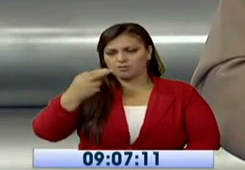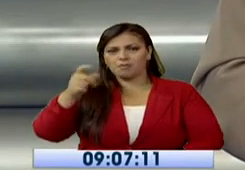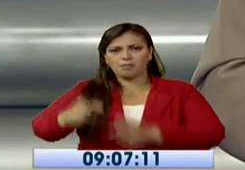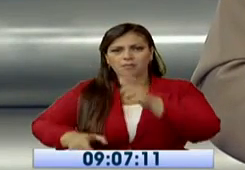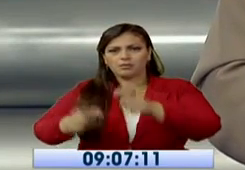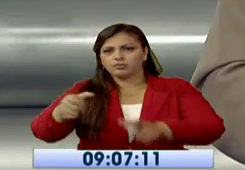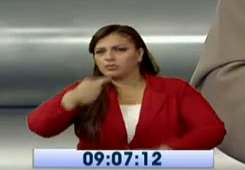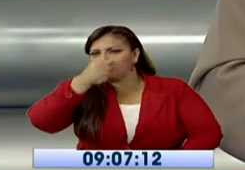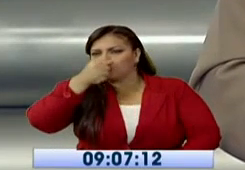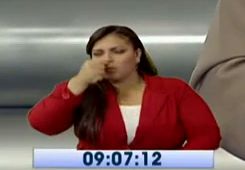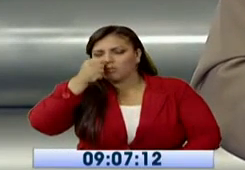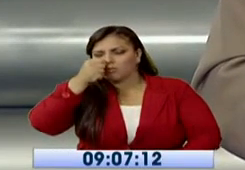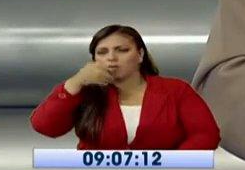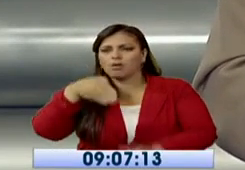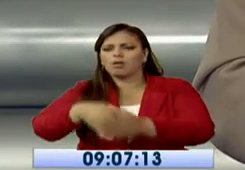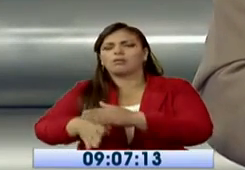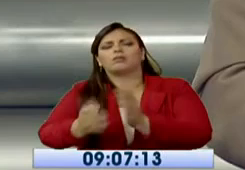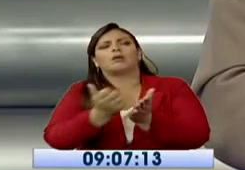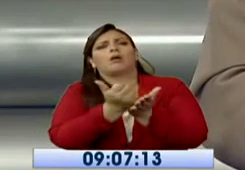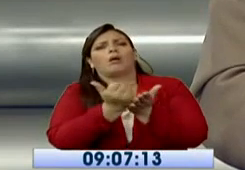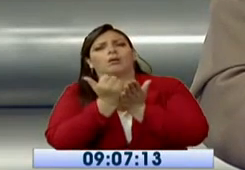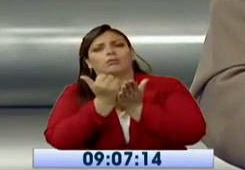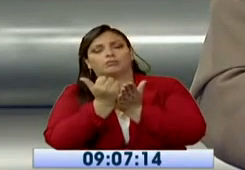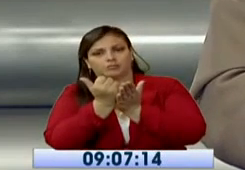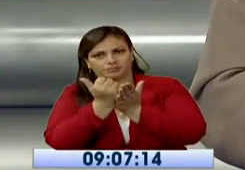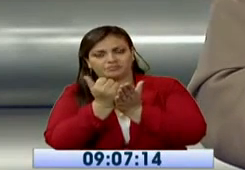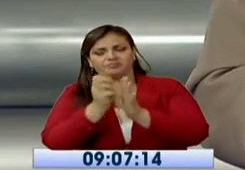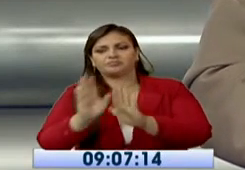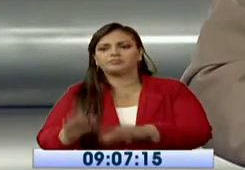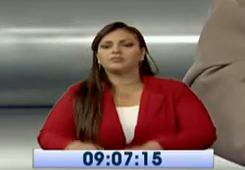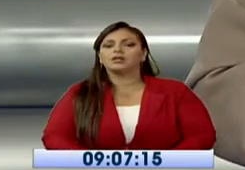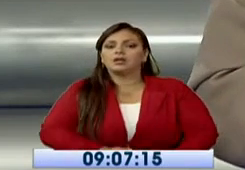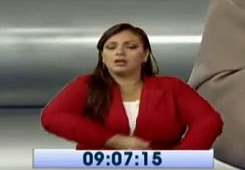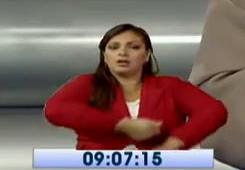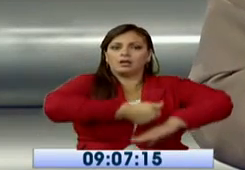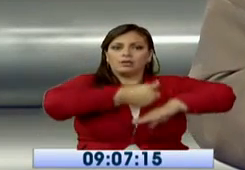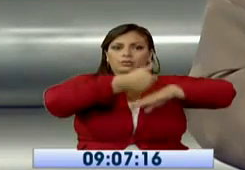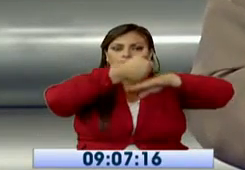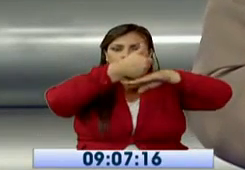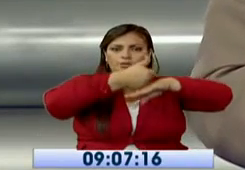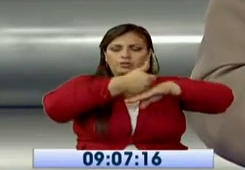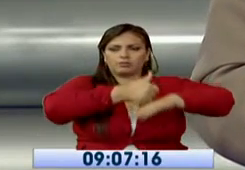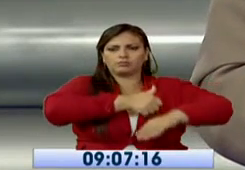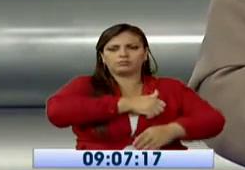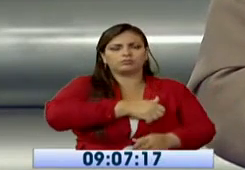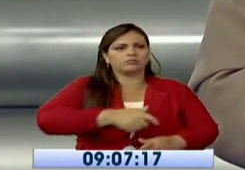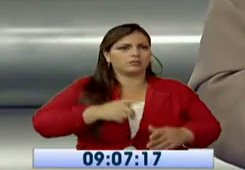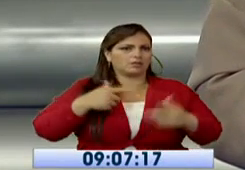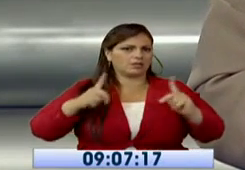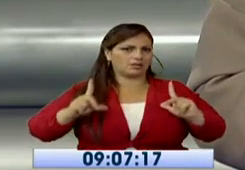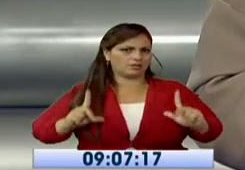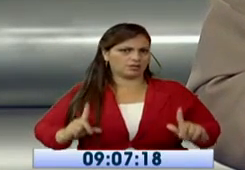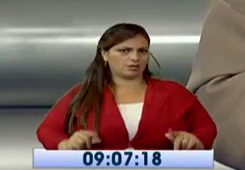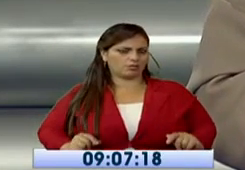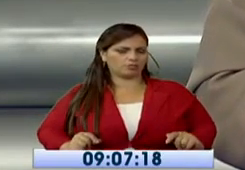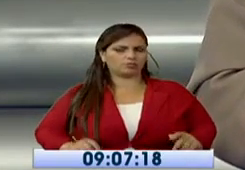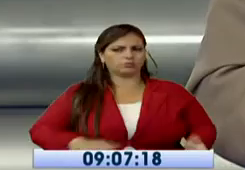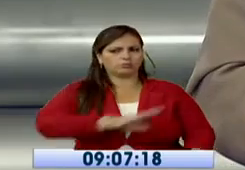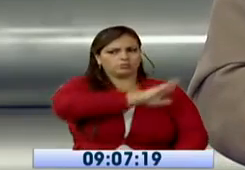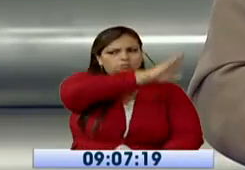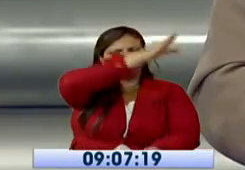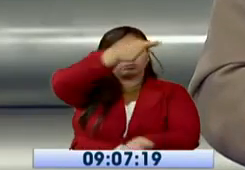para adictos. Este centro clandestino estaba ubicado al norte de Guayaquil. Vecinos del sector denunciaron la existencia de